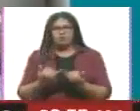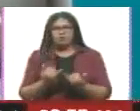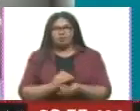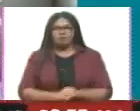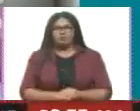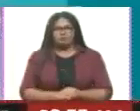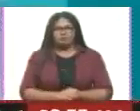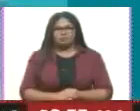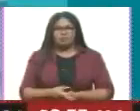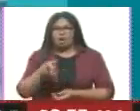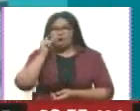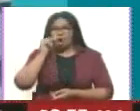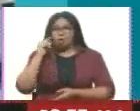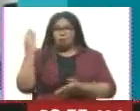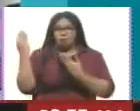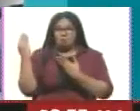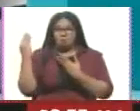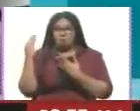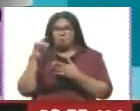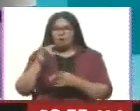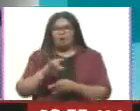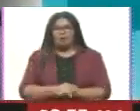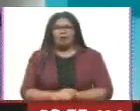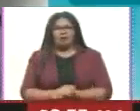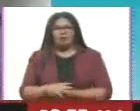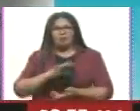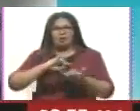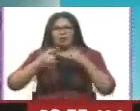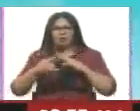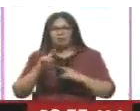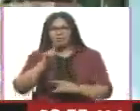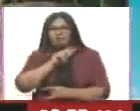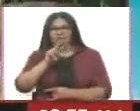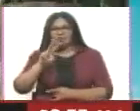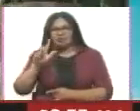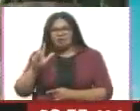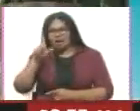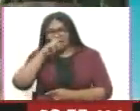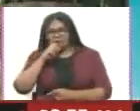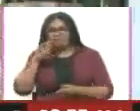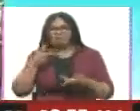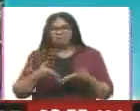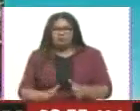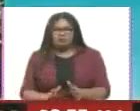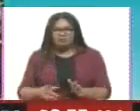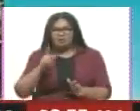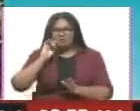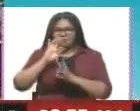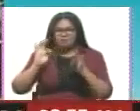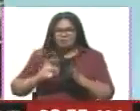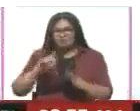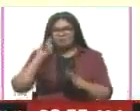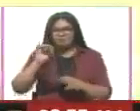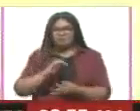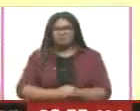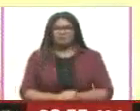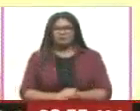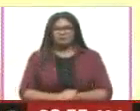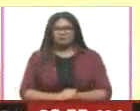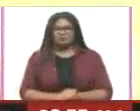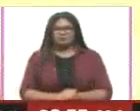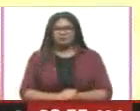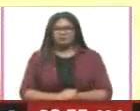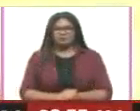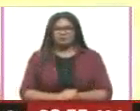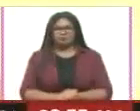Villanueva, que además está cumpliendo 123 años de su natalicio, y qué mejor homenaje que recuperar su obra magna, pues su gran